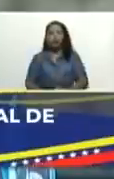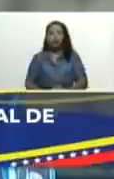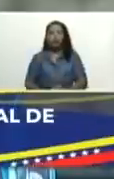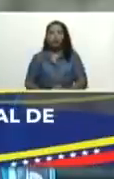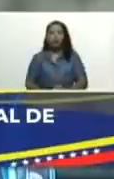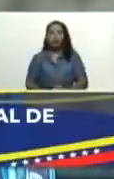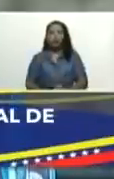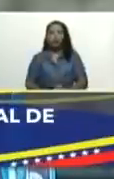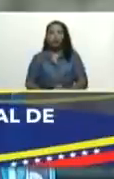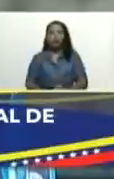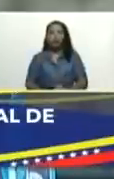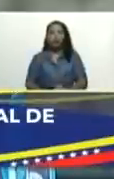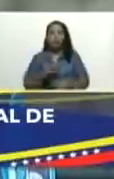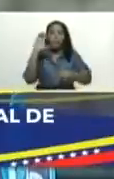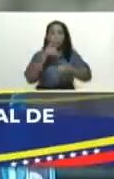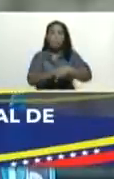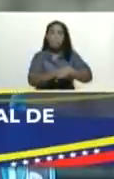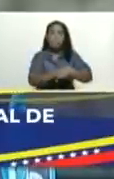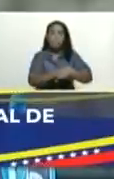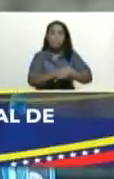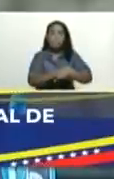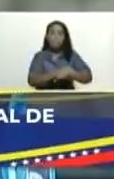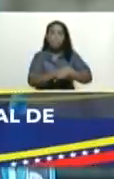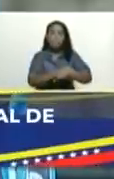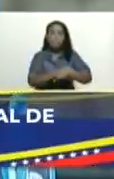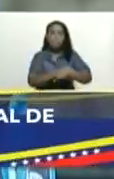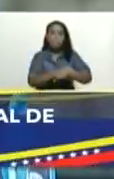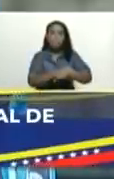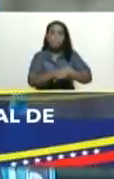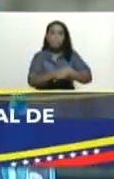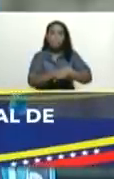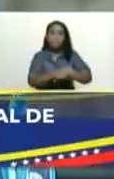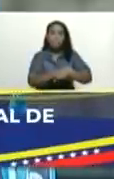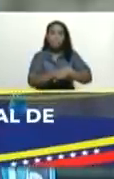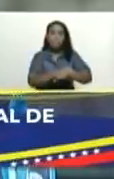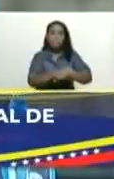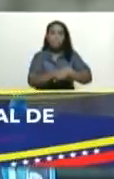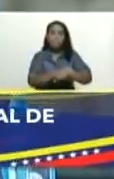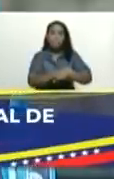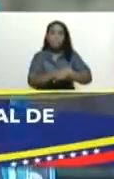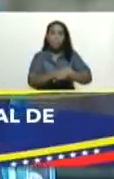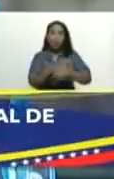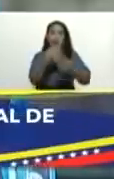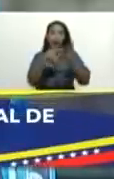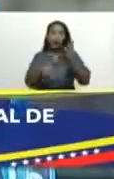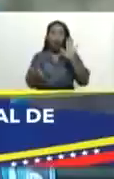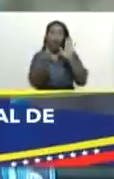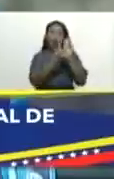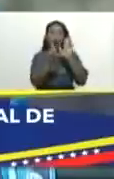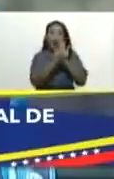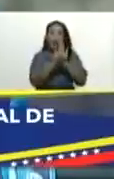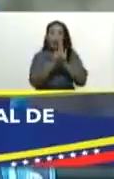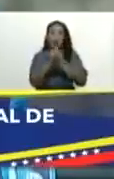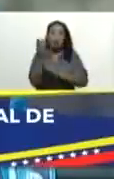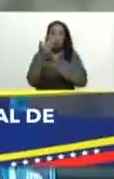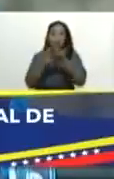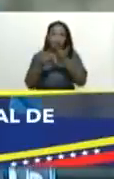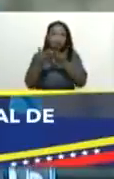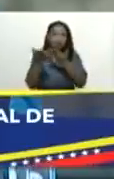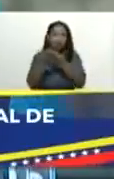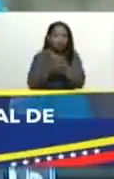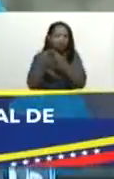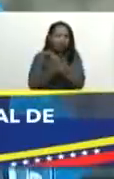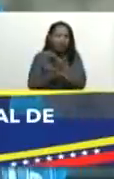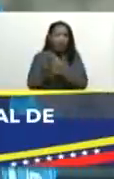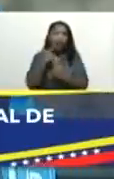Se han acogido a el recurso legal de la delación y lo